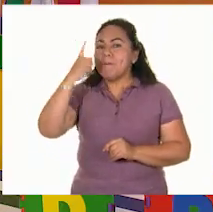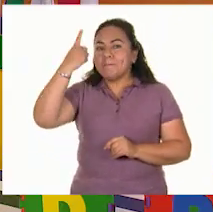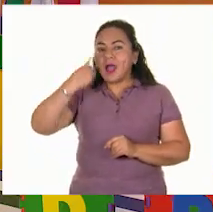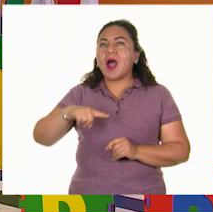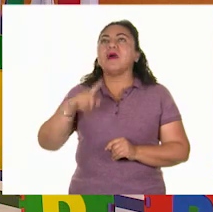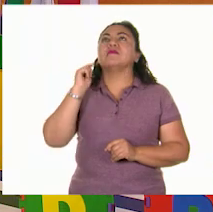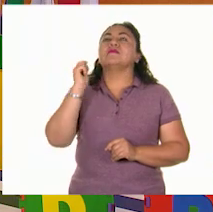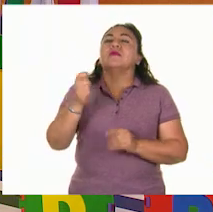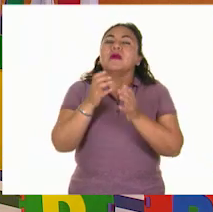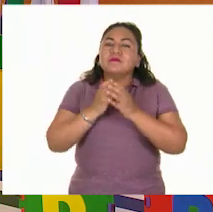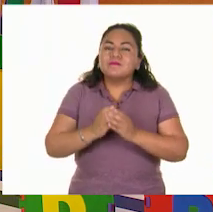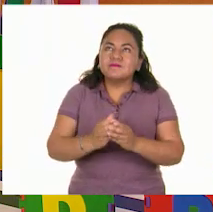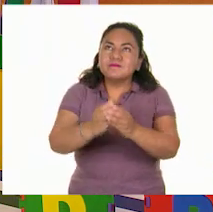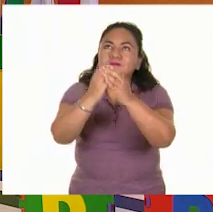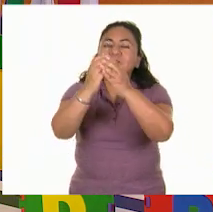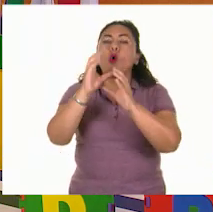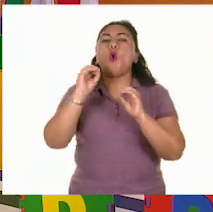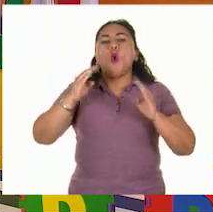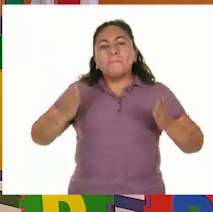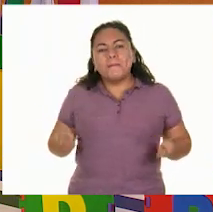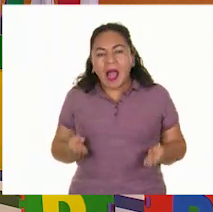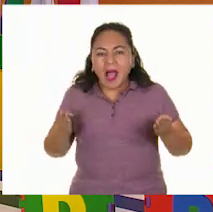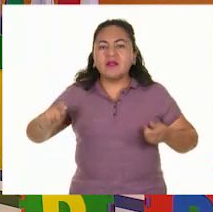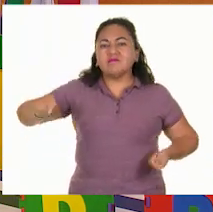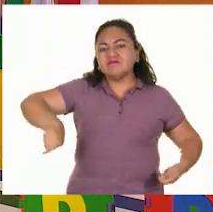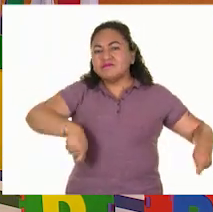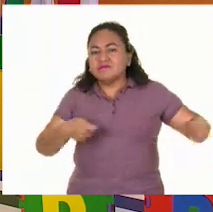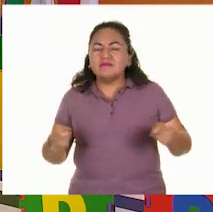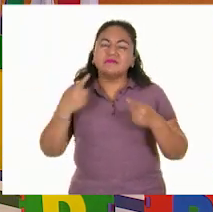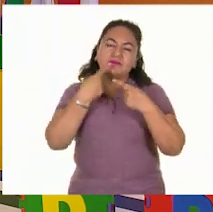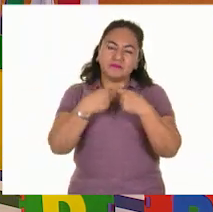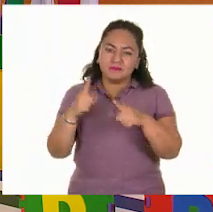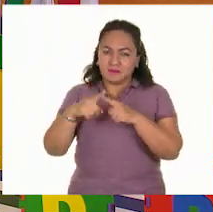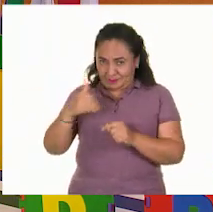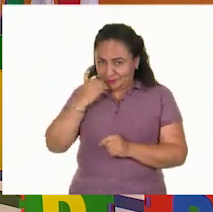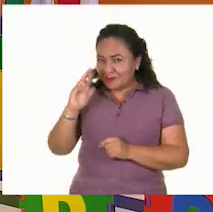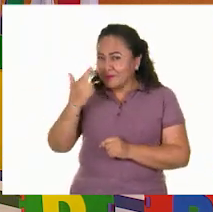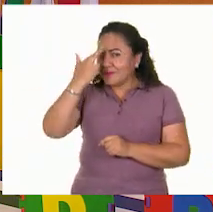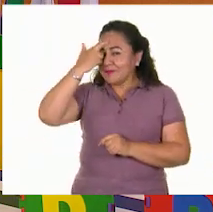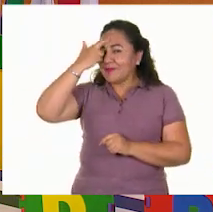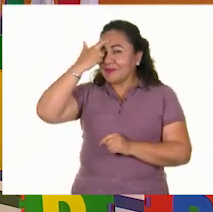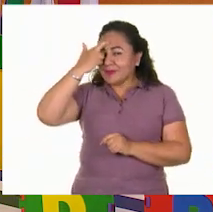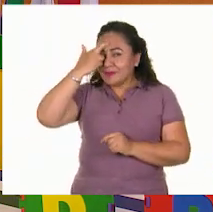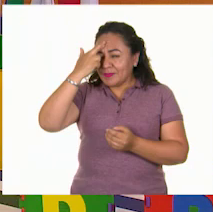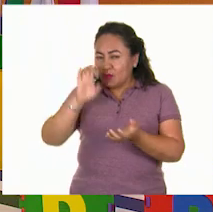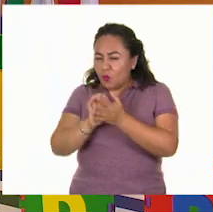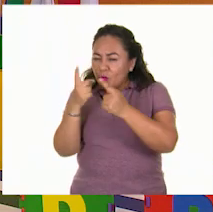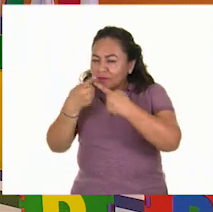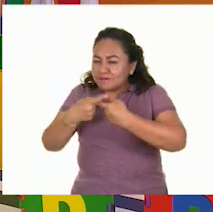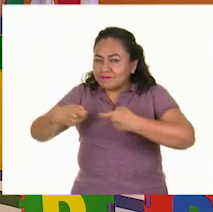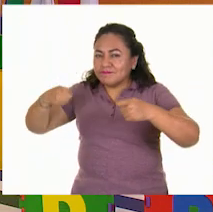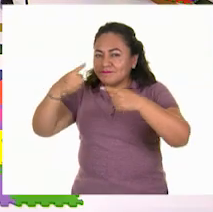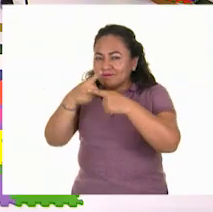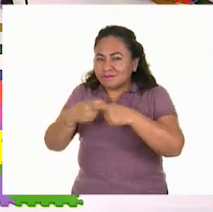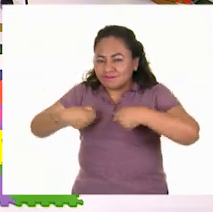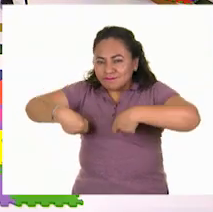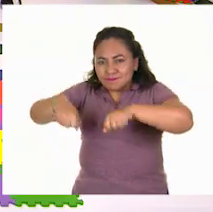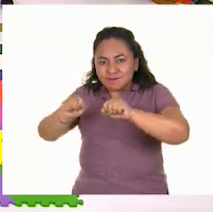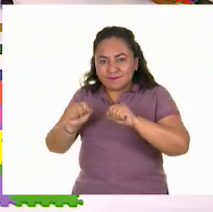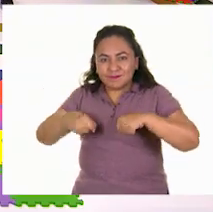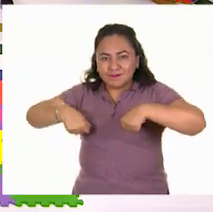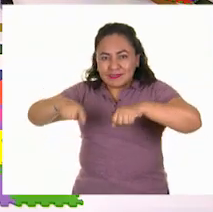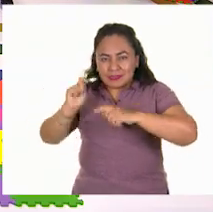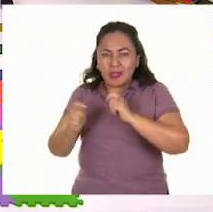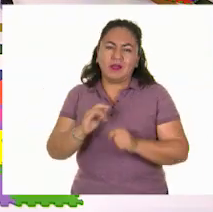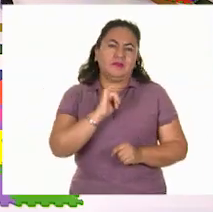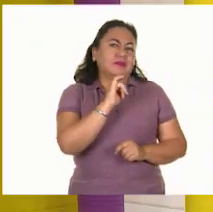rituales, para bailes y muchas otras cosas. ¿Quieres recordar la clase Tejiendo Significados? Por supuesto, además, qué